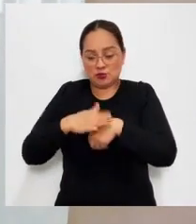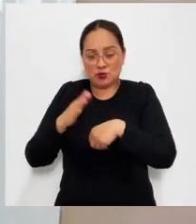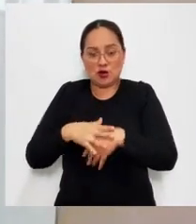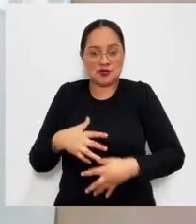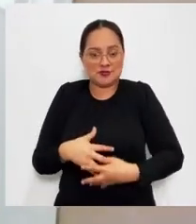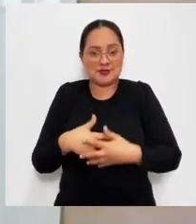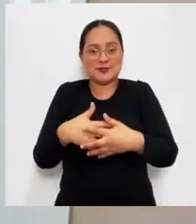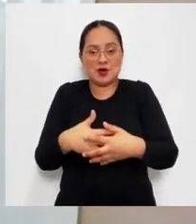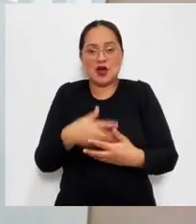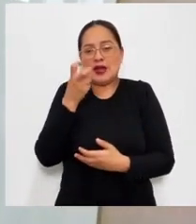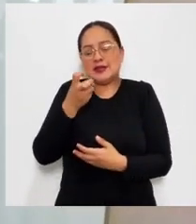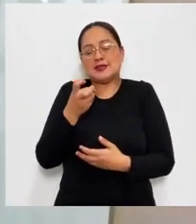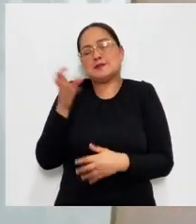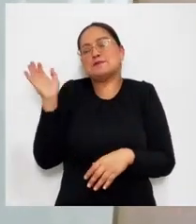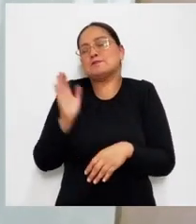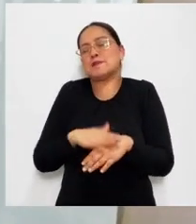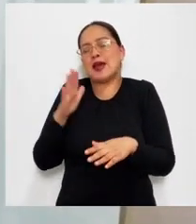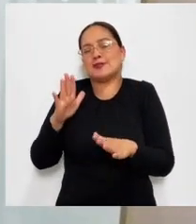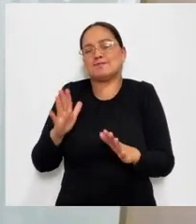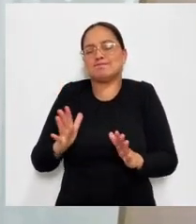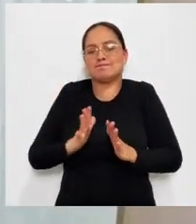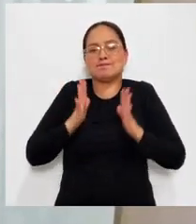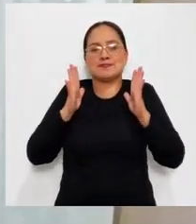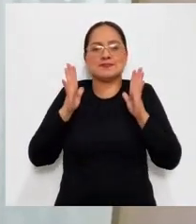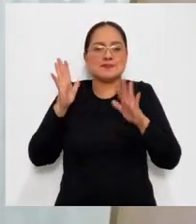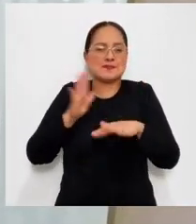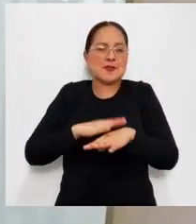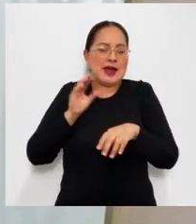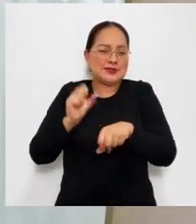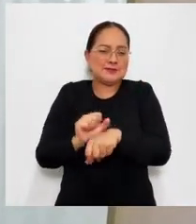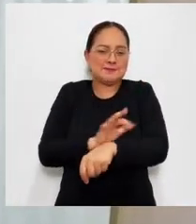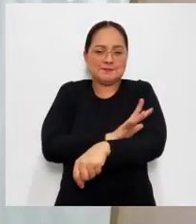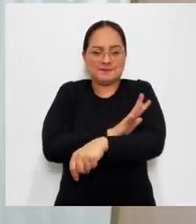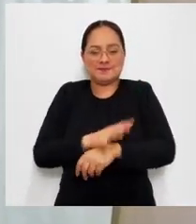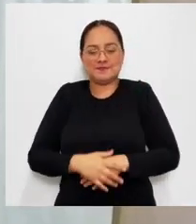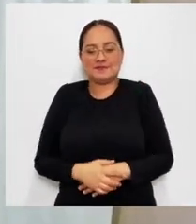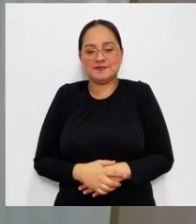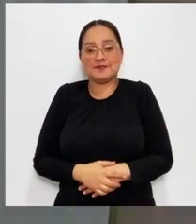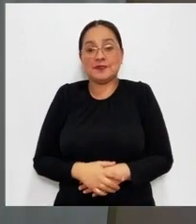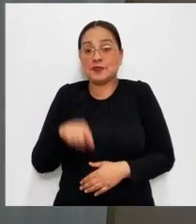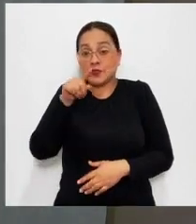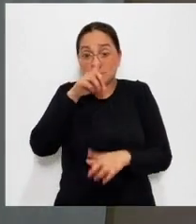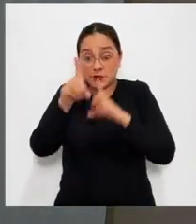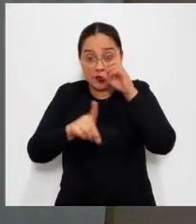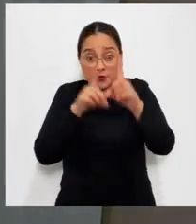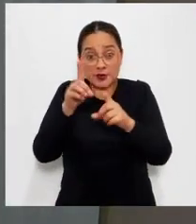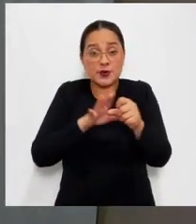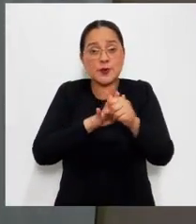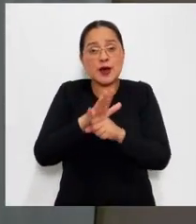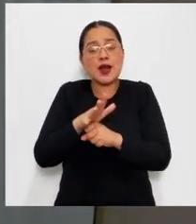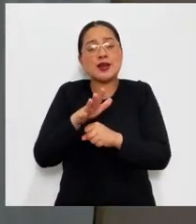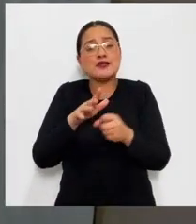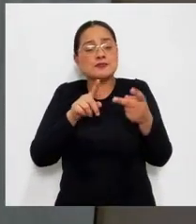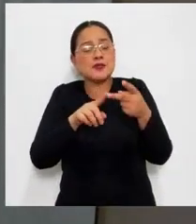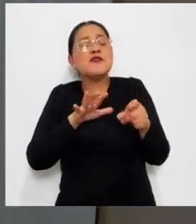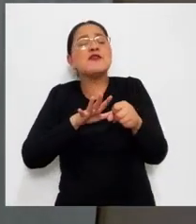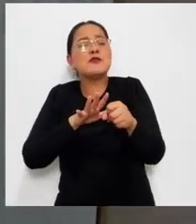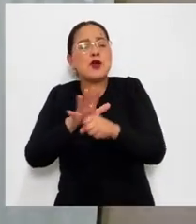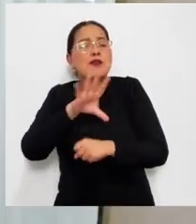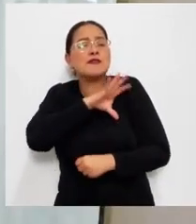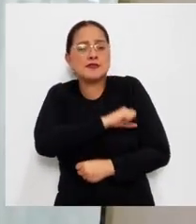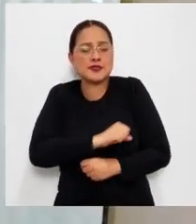un bebé. Esa ha sido la sorpresa más grande que he tenido en mi vida. ¿Qué deportes practicas? ¿Cuál es tu